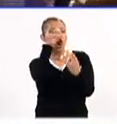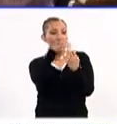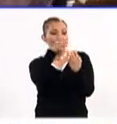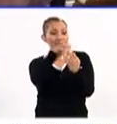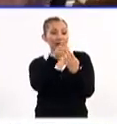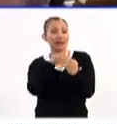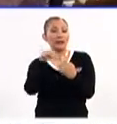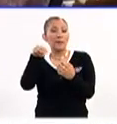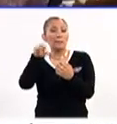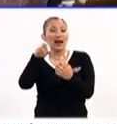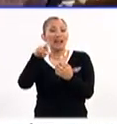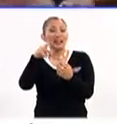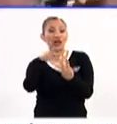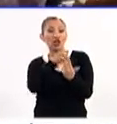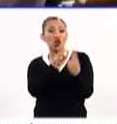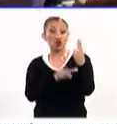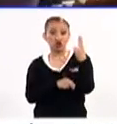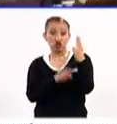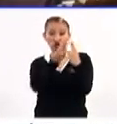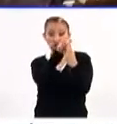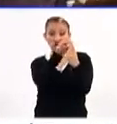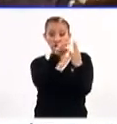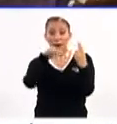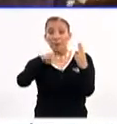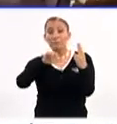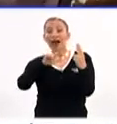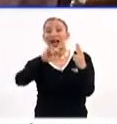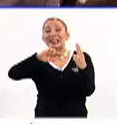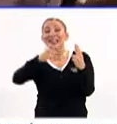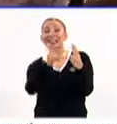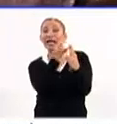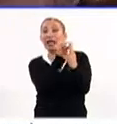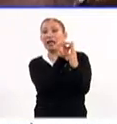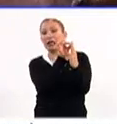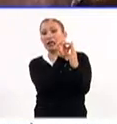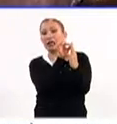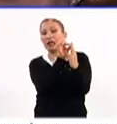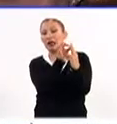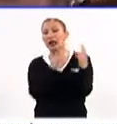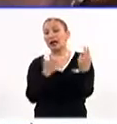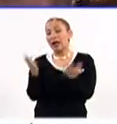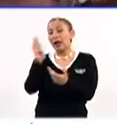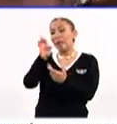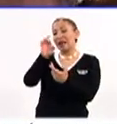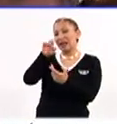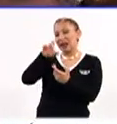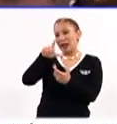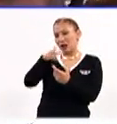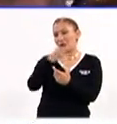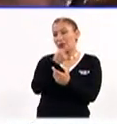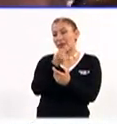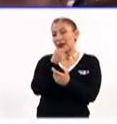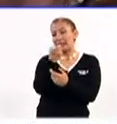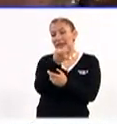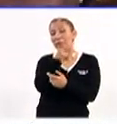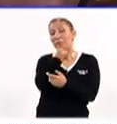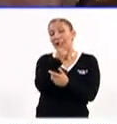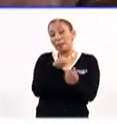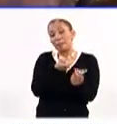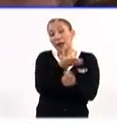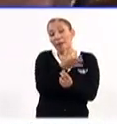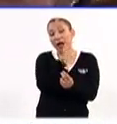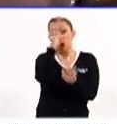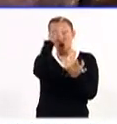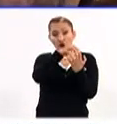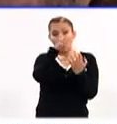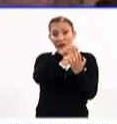Cortés y Marina. Y a los dos les decían Malinche. Inmediatamente Bernal Cortés dice que ese término era para